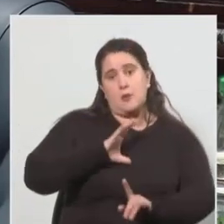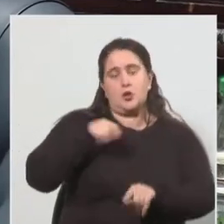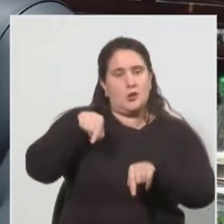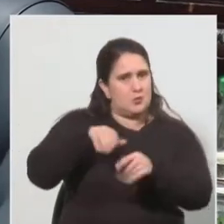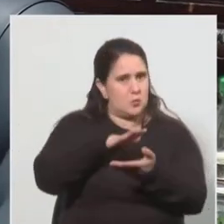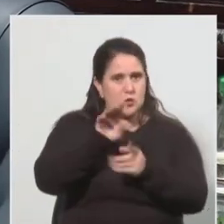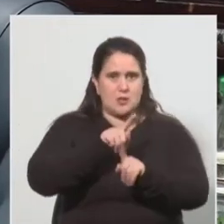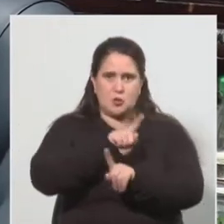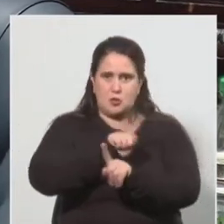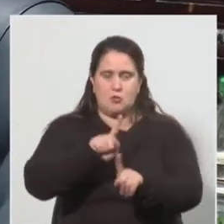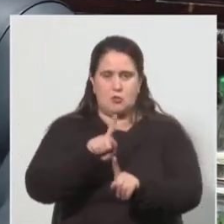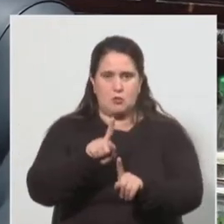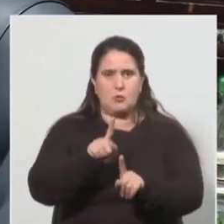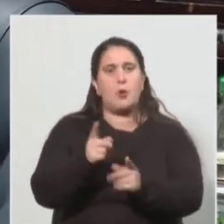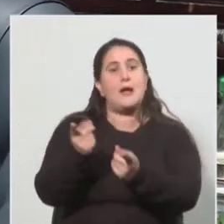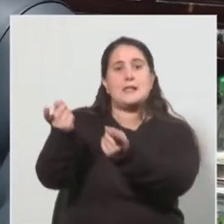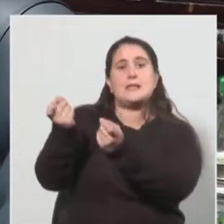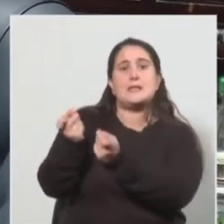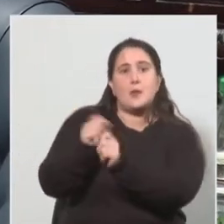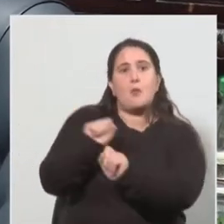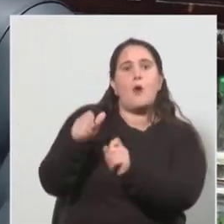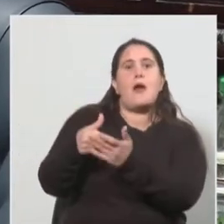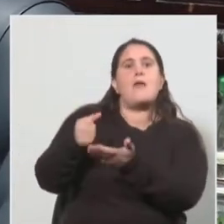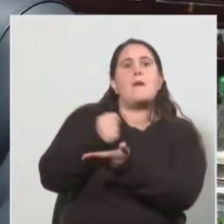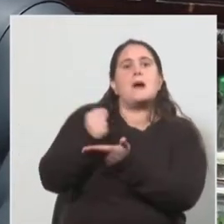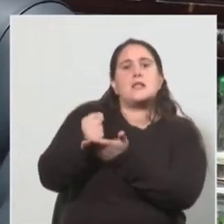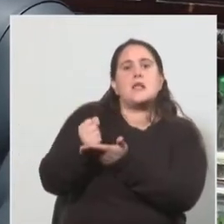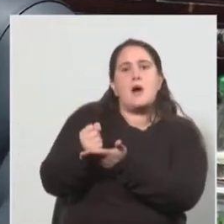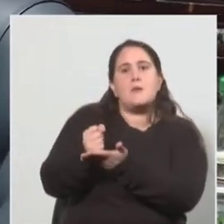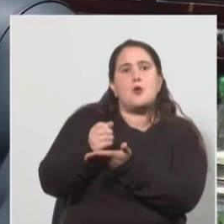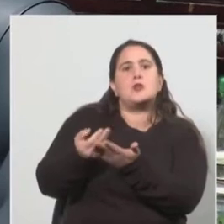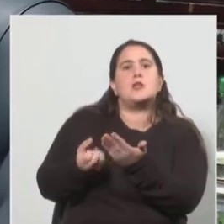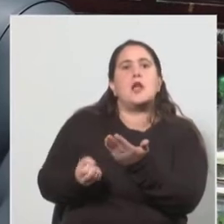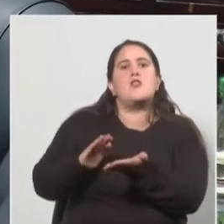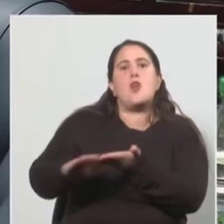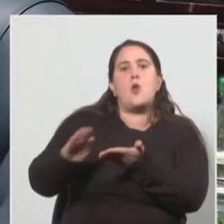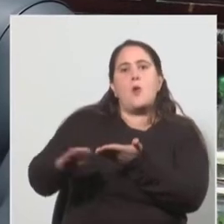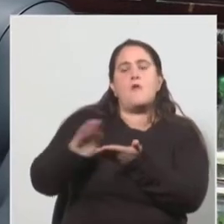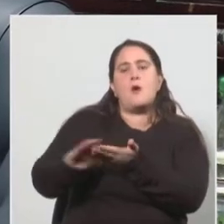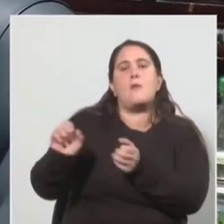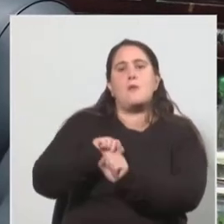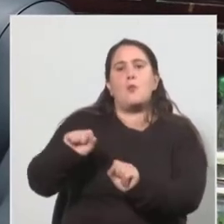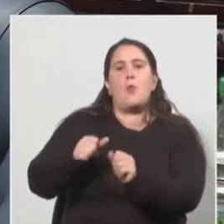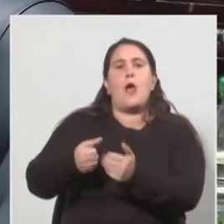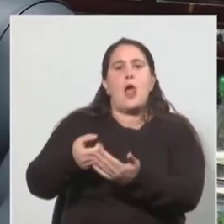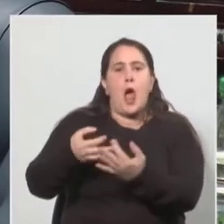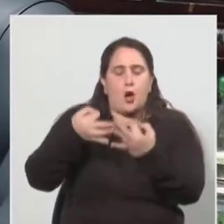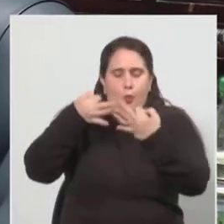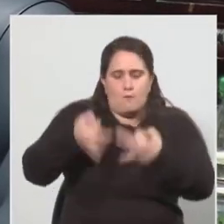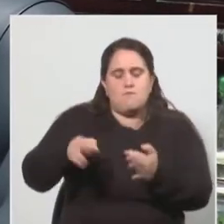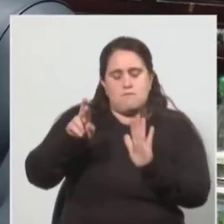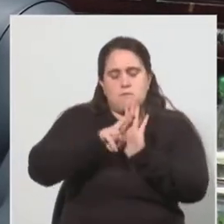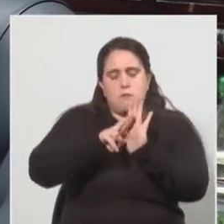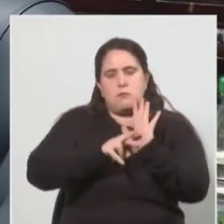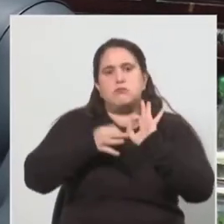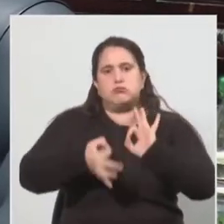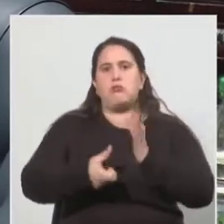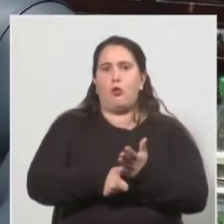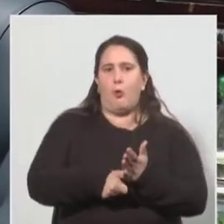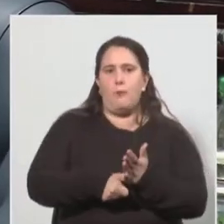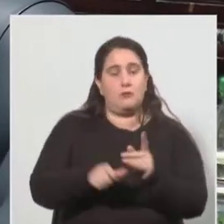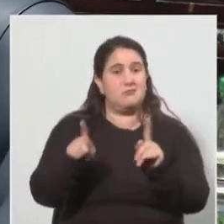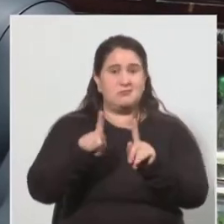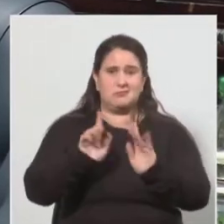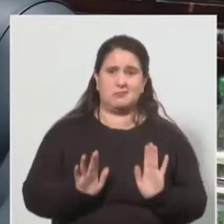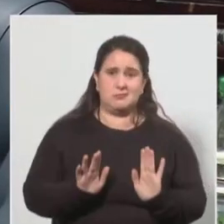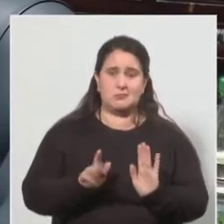casos, y que necesitaba renovar su pasaporte para tener su documentación en regla. No era un caso de esos.